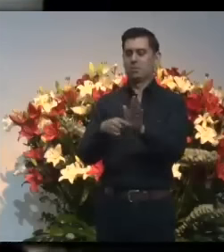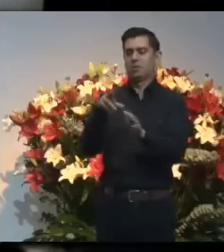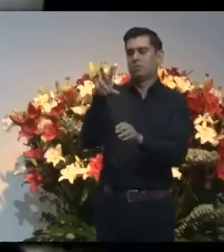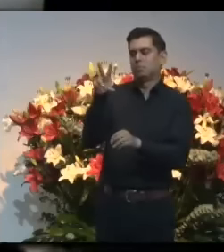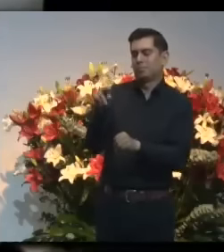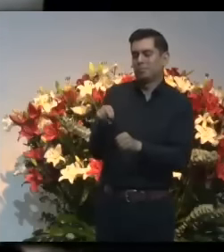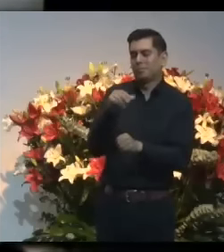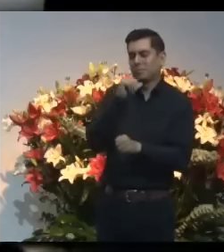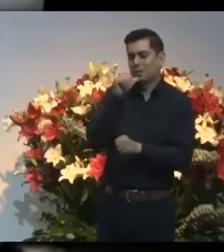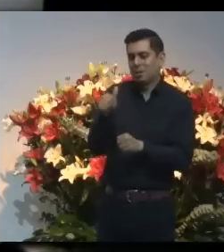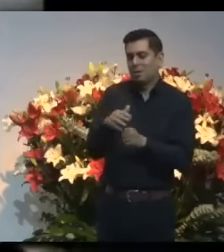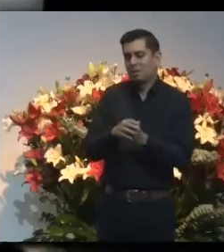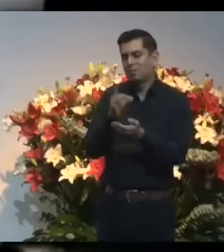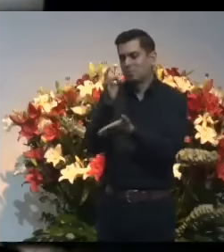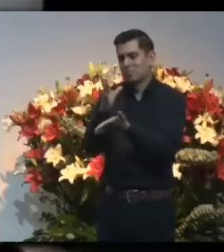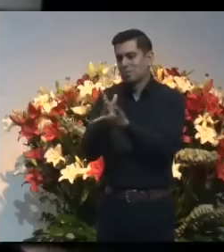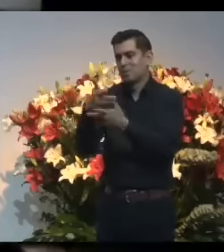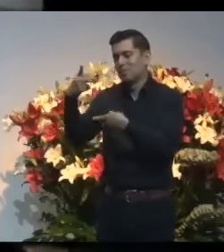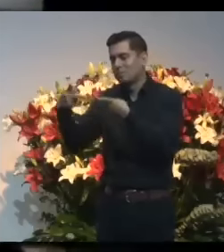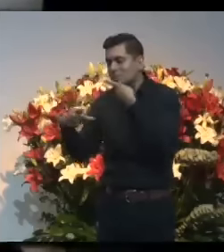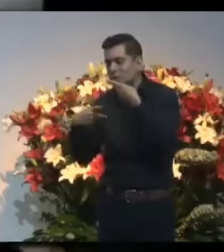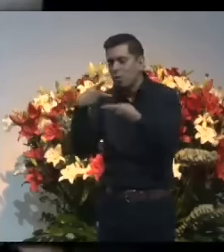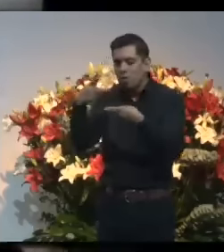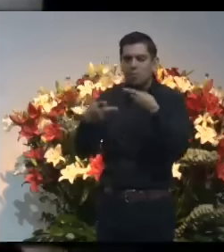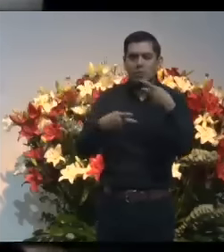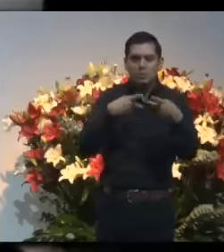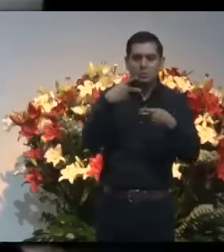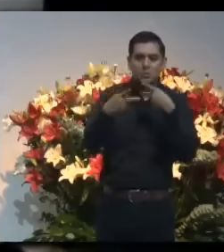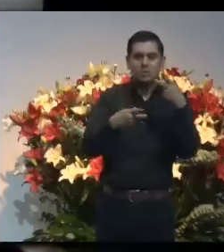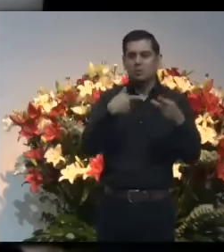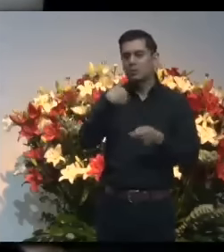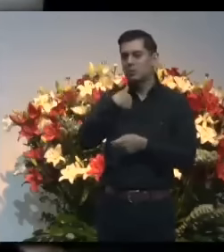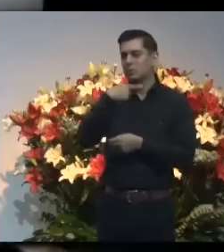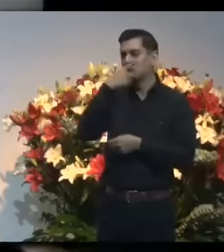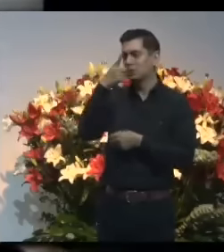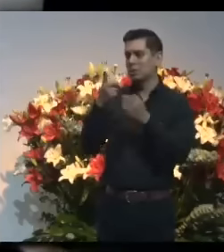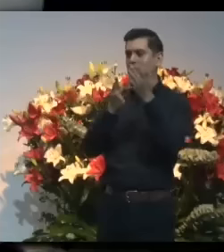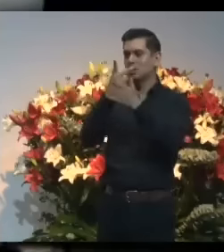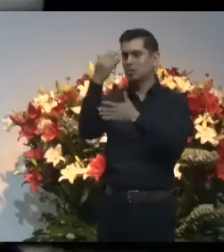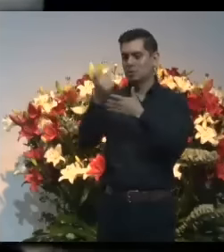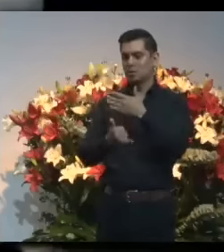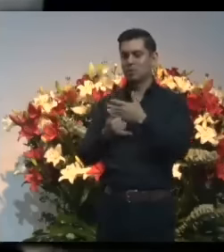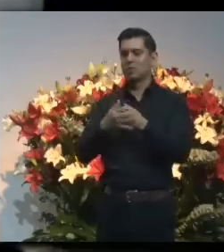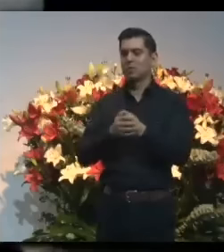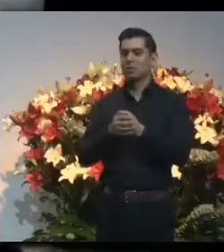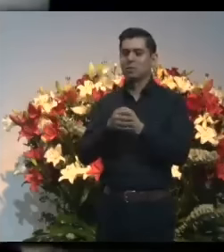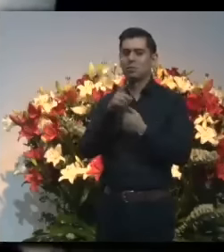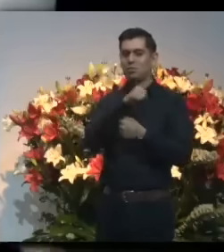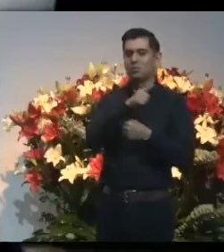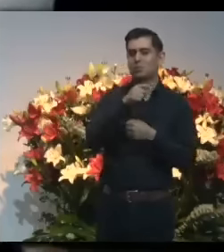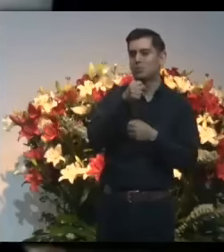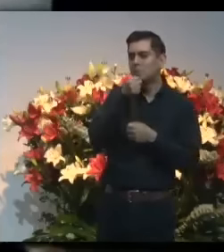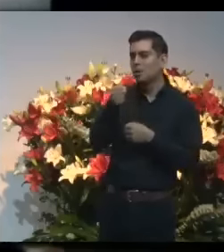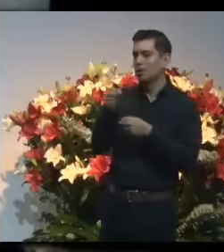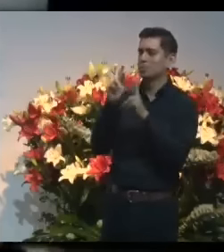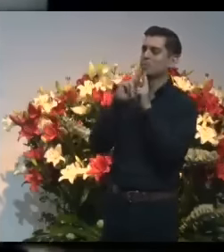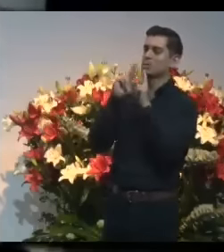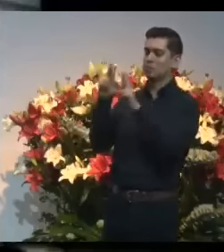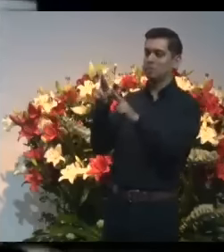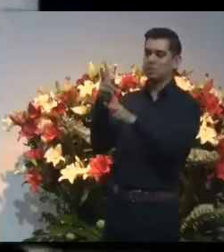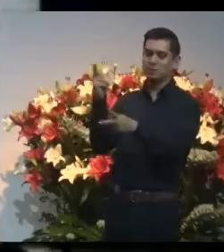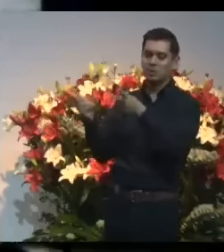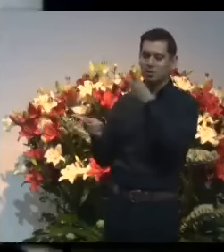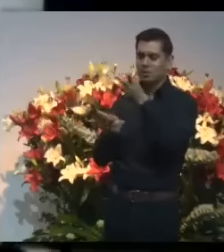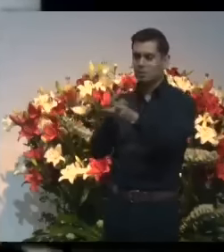presentarnos. Entraron a preguntas concretas y cuando yo trataba de hacer una propuesta, el moderador me decía, conteste la pregunta. Entonces,